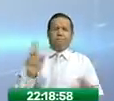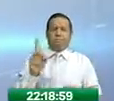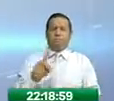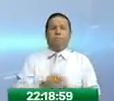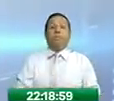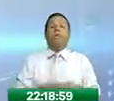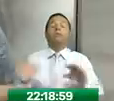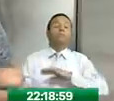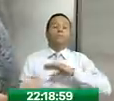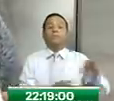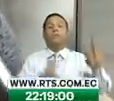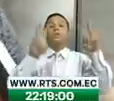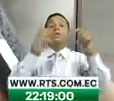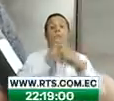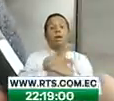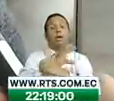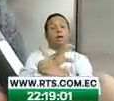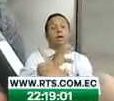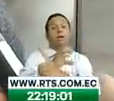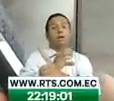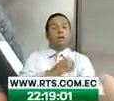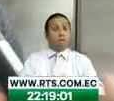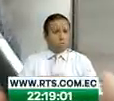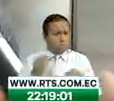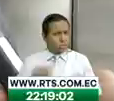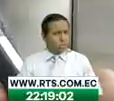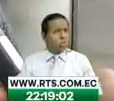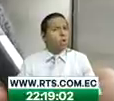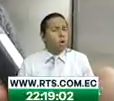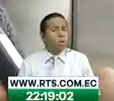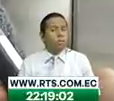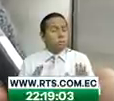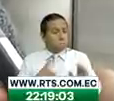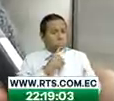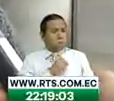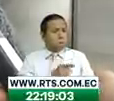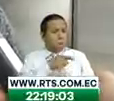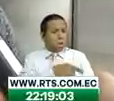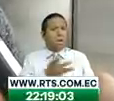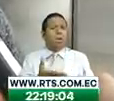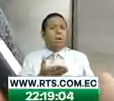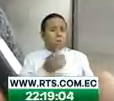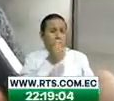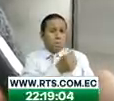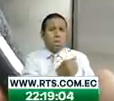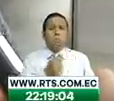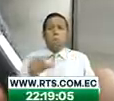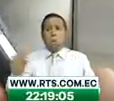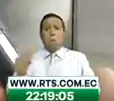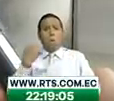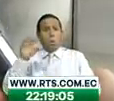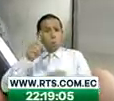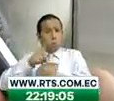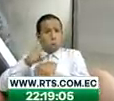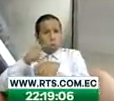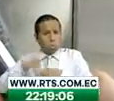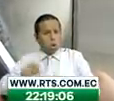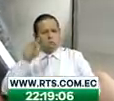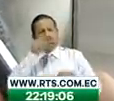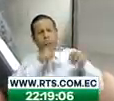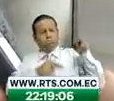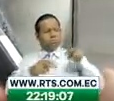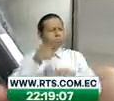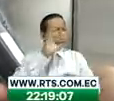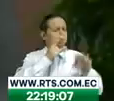de discapacidad. Existe el carnet de discapacidad y que se someta a un examen el señor Daniel Salcedo para determinar si cumple